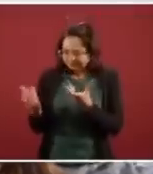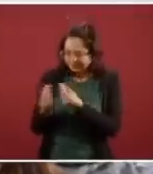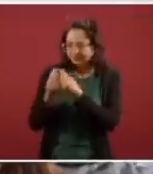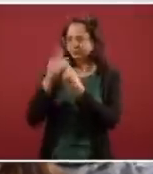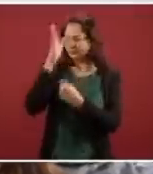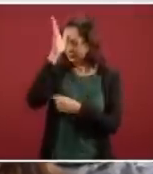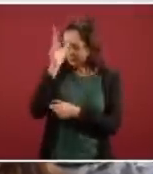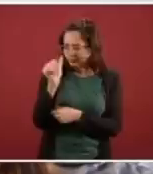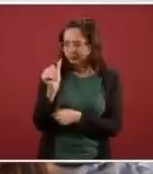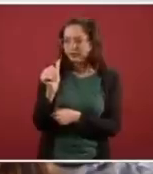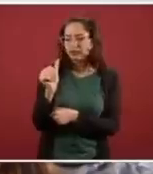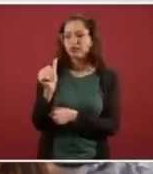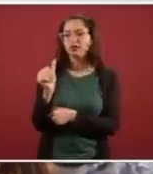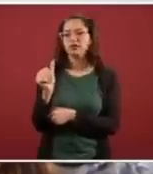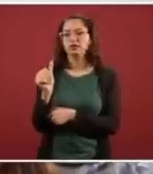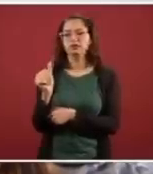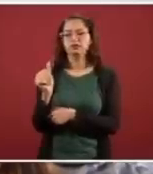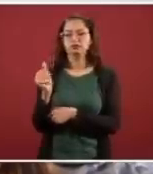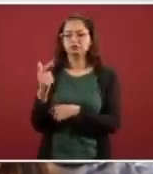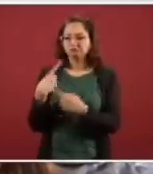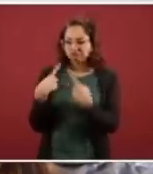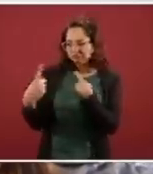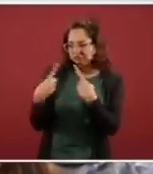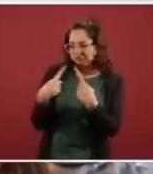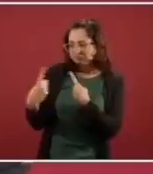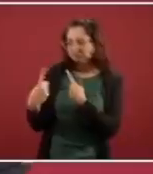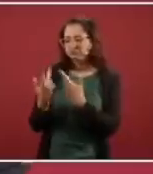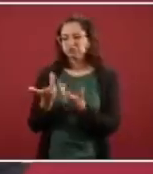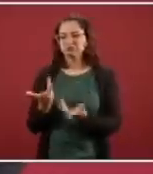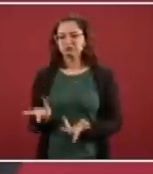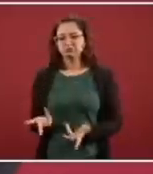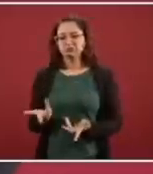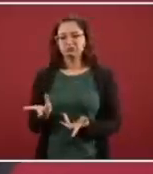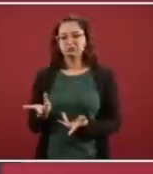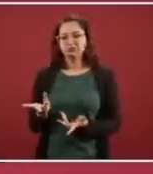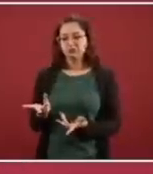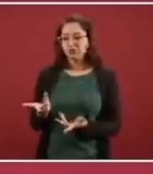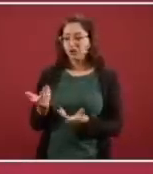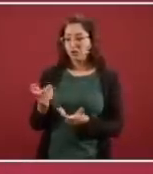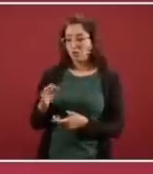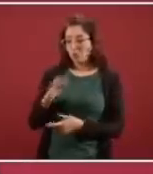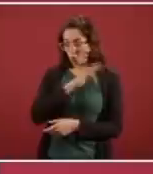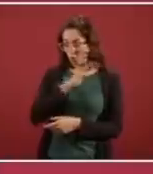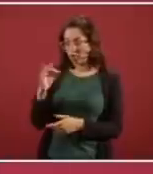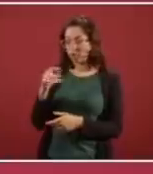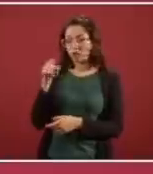a un acuerdo, a una conciliación, le ofreció una hacienda.